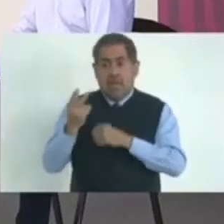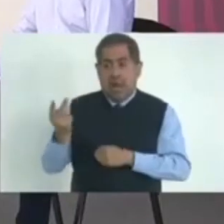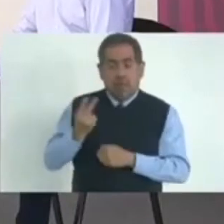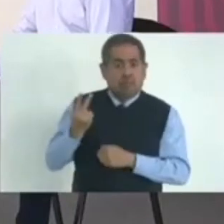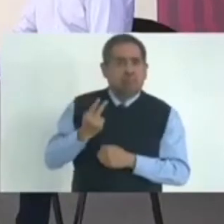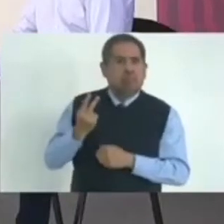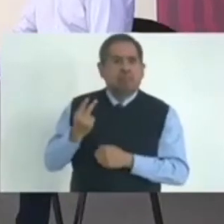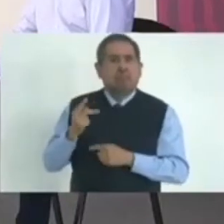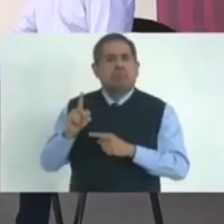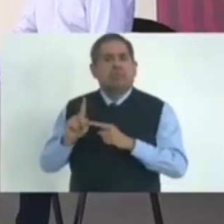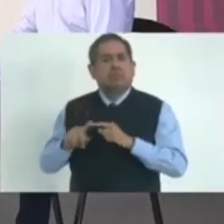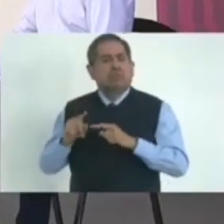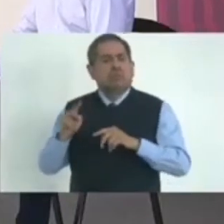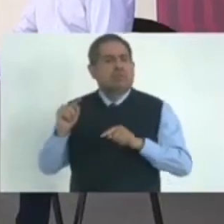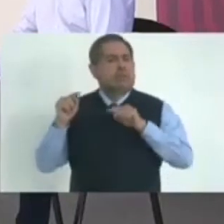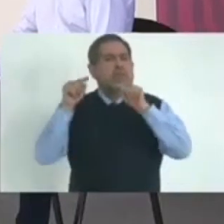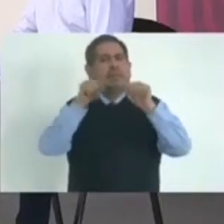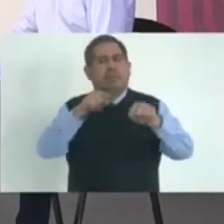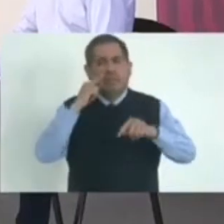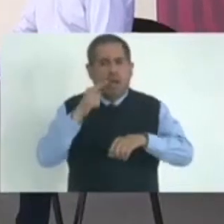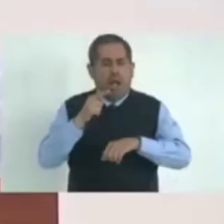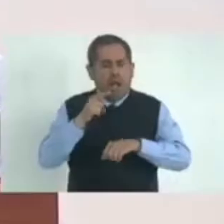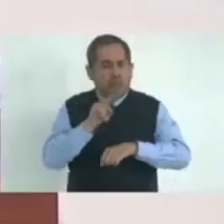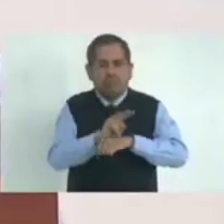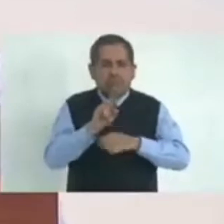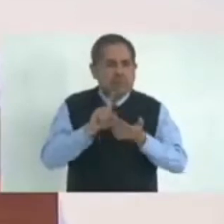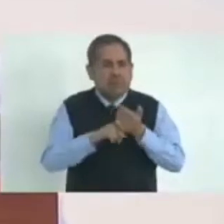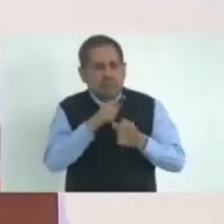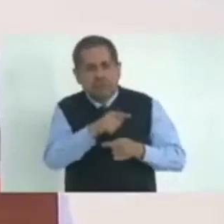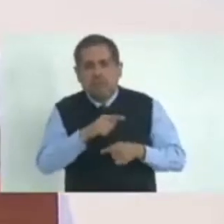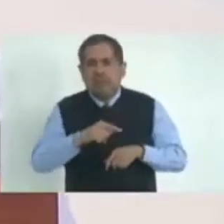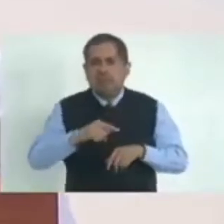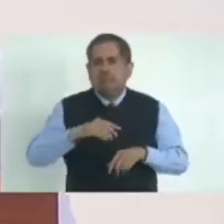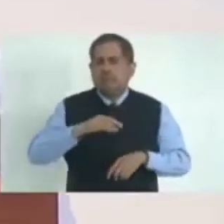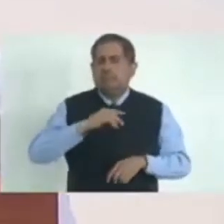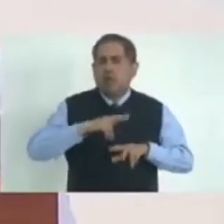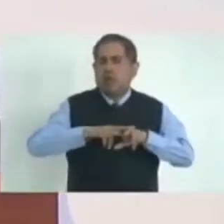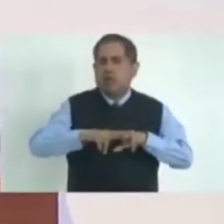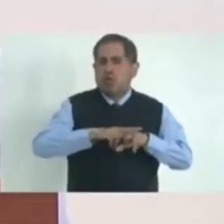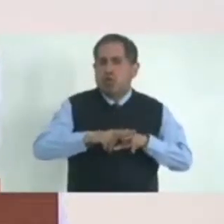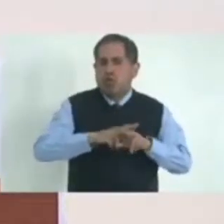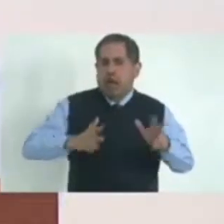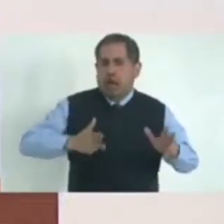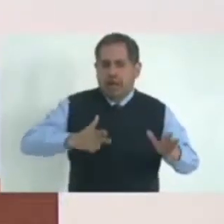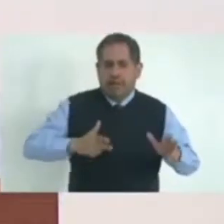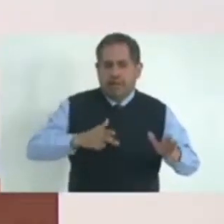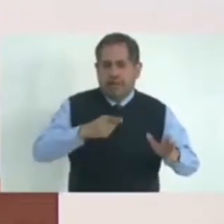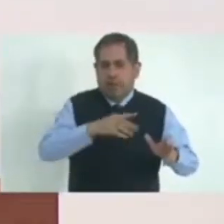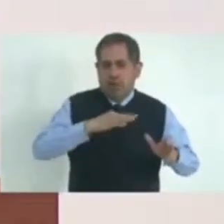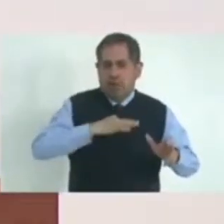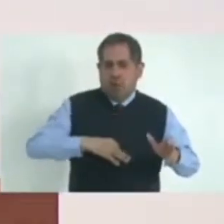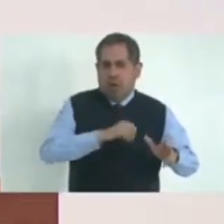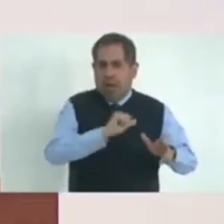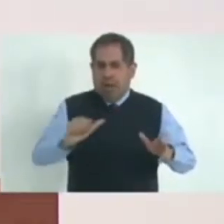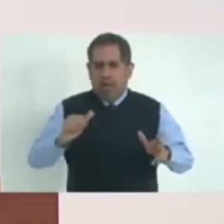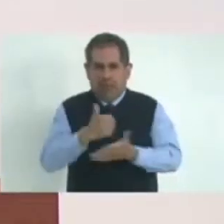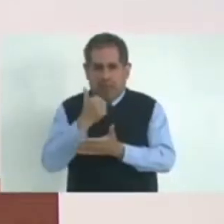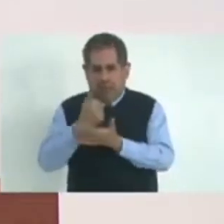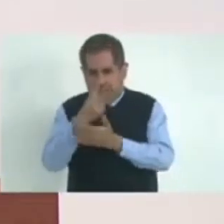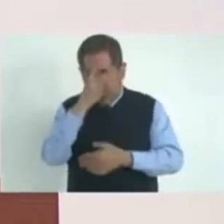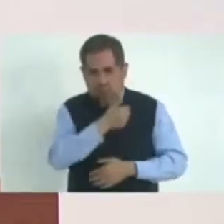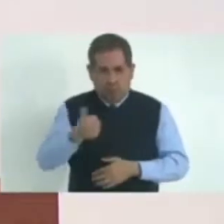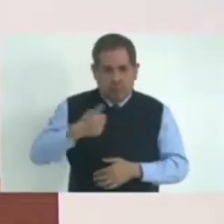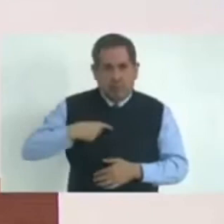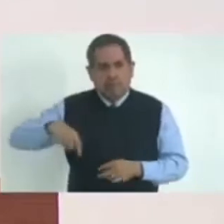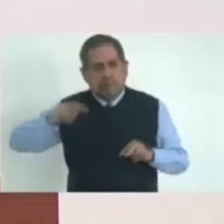estuvimos supervisando la obra del tren de toluca a la ciudad de